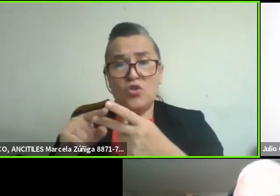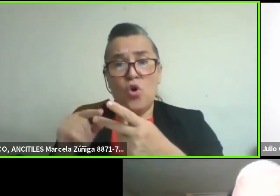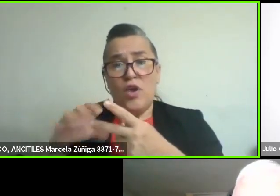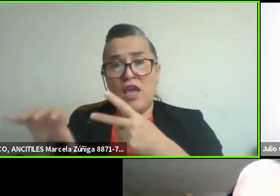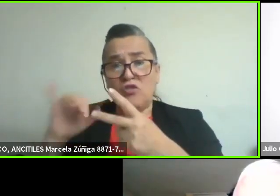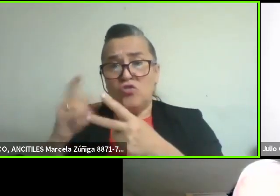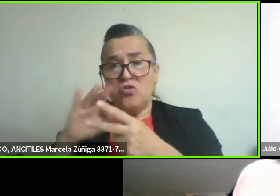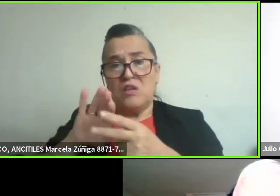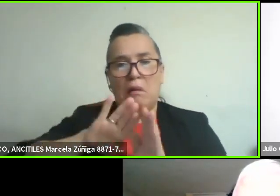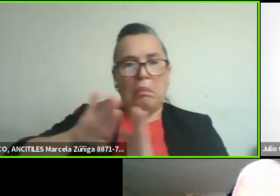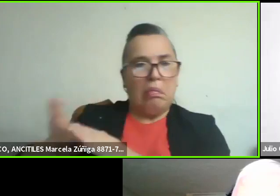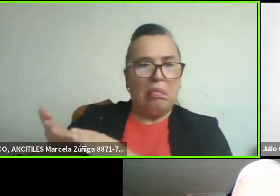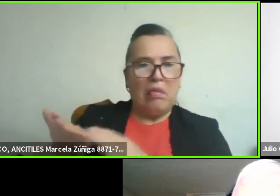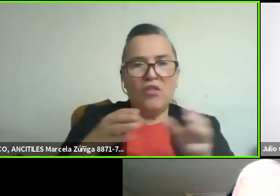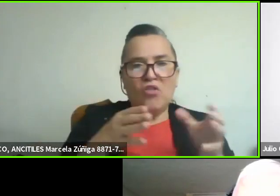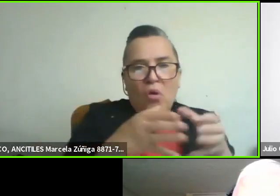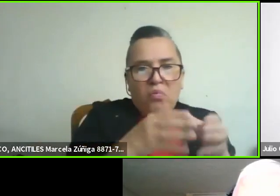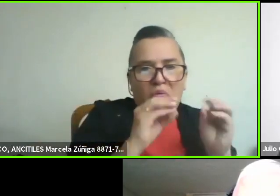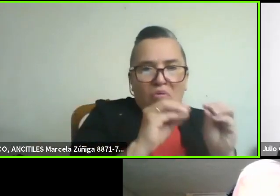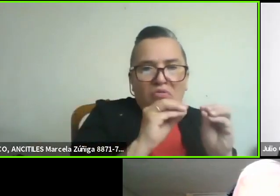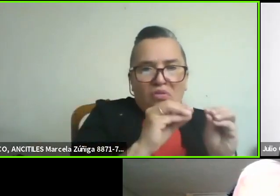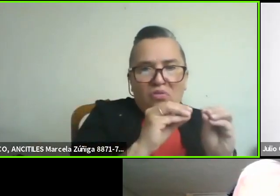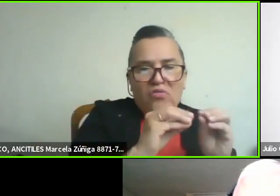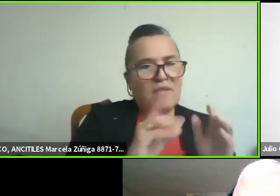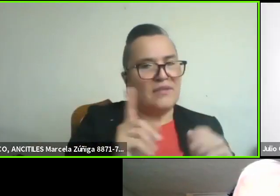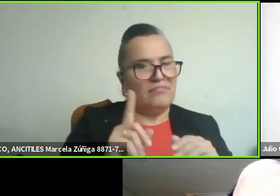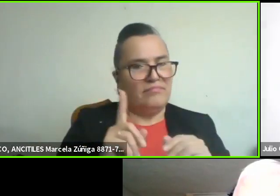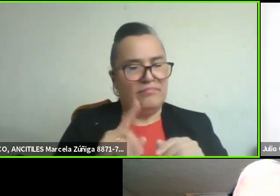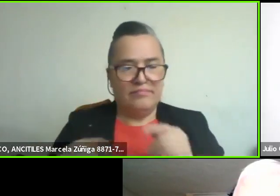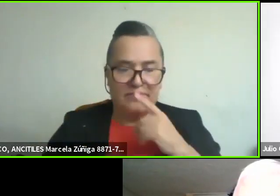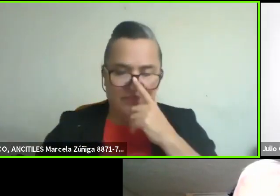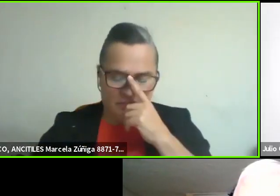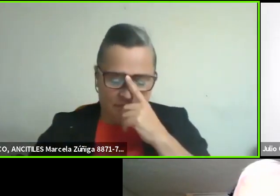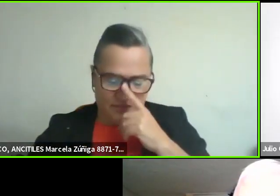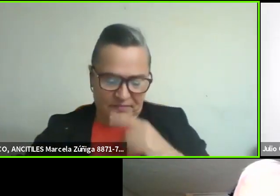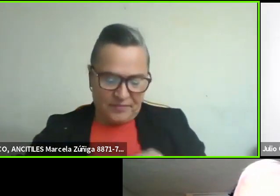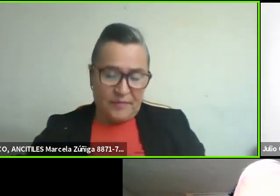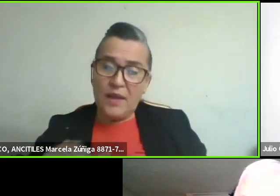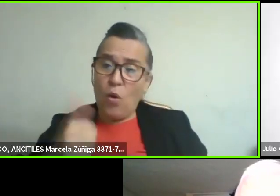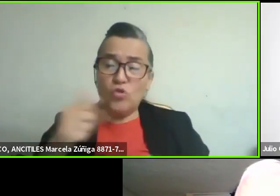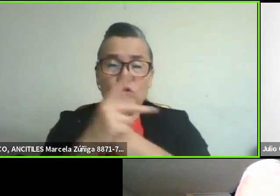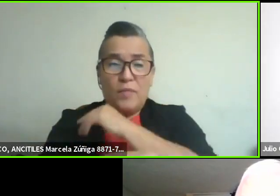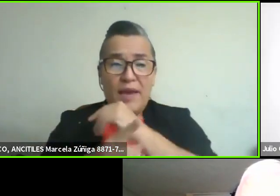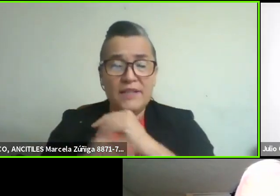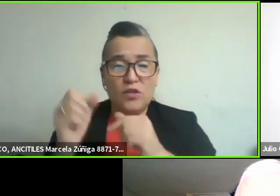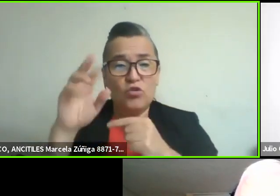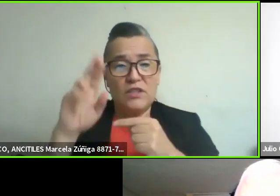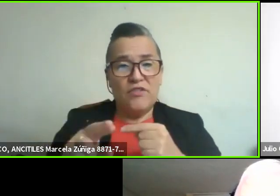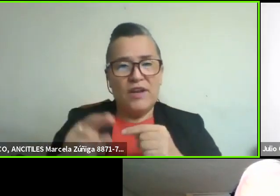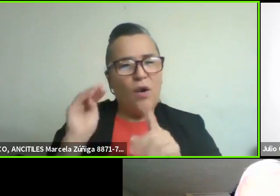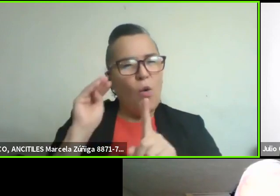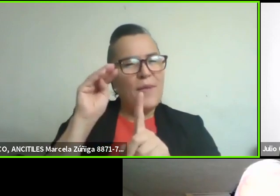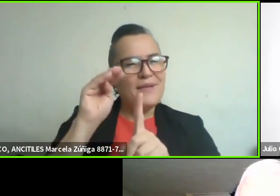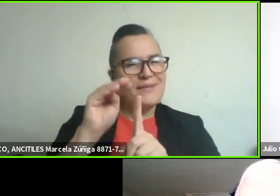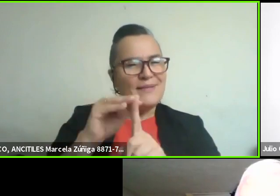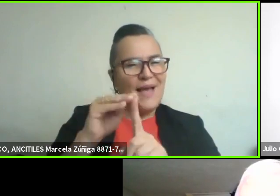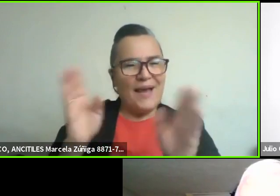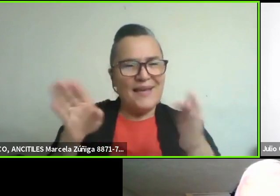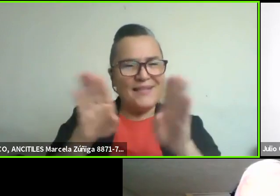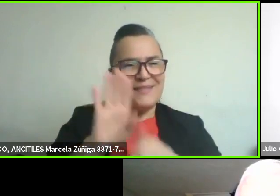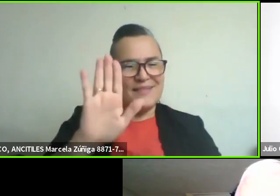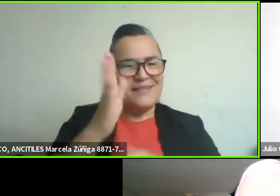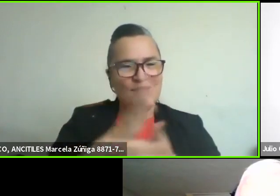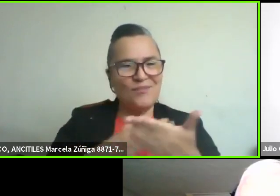la acción social el doctor juego de comenté nos acompañan personas de costa rica y también de otros países también un mensaje de sus de cierre de su